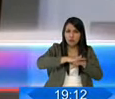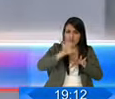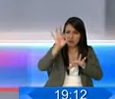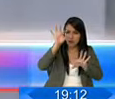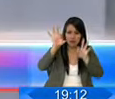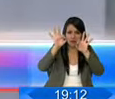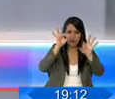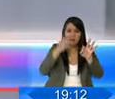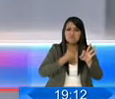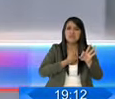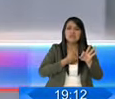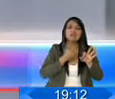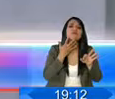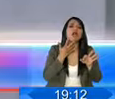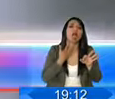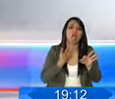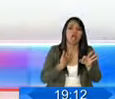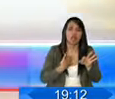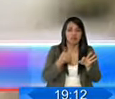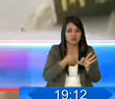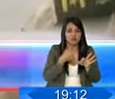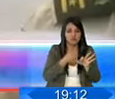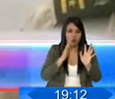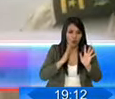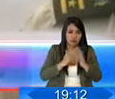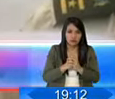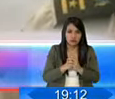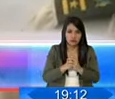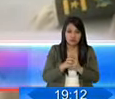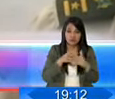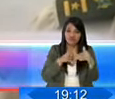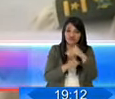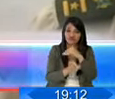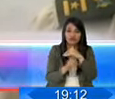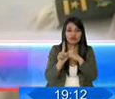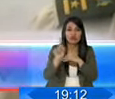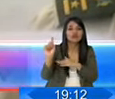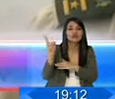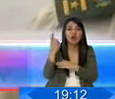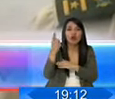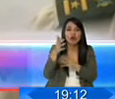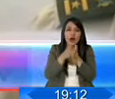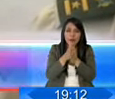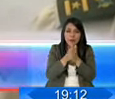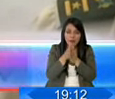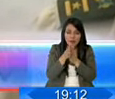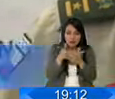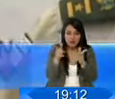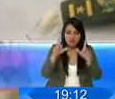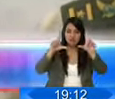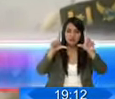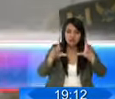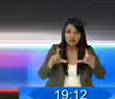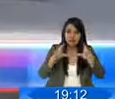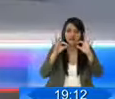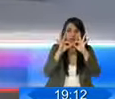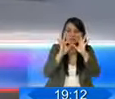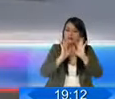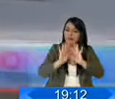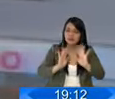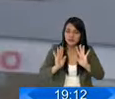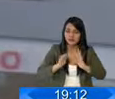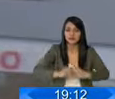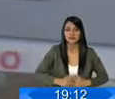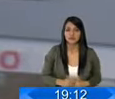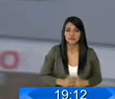para satisfacción personal. No se ha comprobado ningún abuso sexual, este es únicamente un delito a través de las redes. Una vez